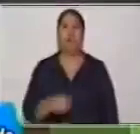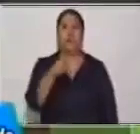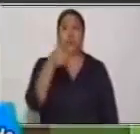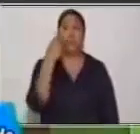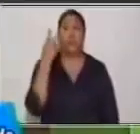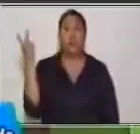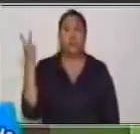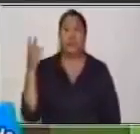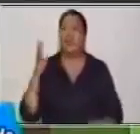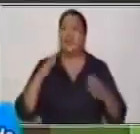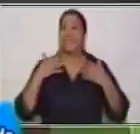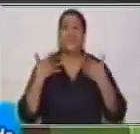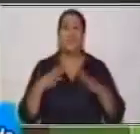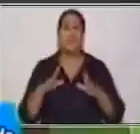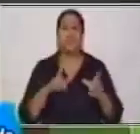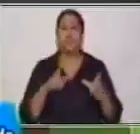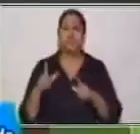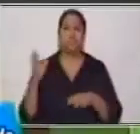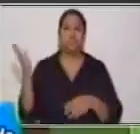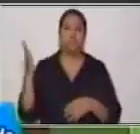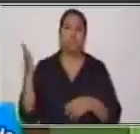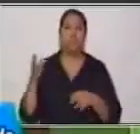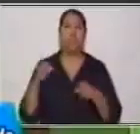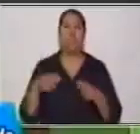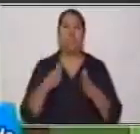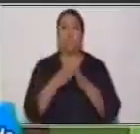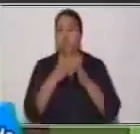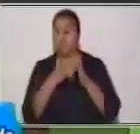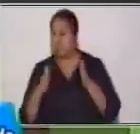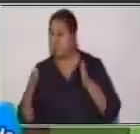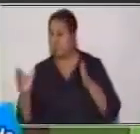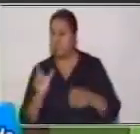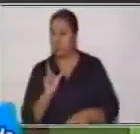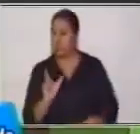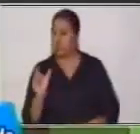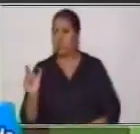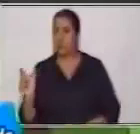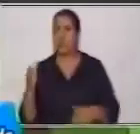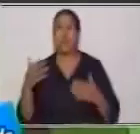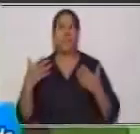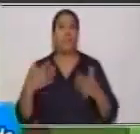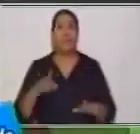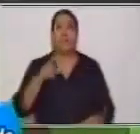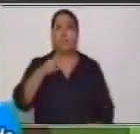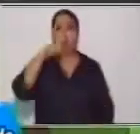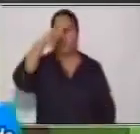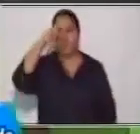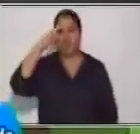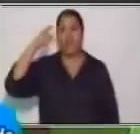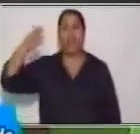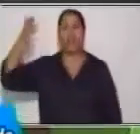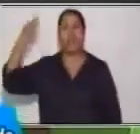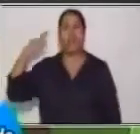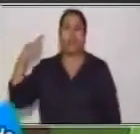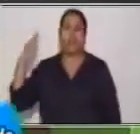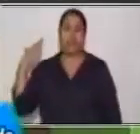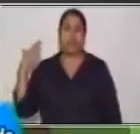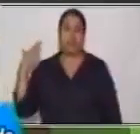ya le quedó una ecuación tal como las que usted ha trabajado en ocasiones anteriores, en las cuales todos los números